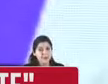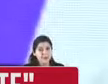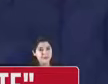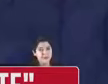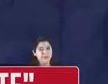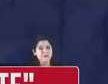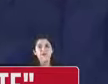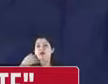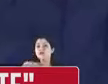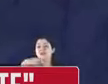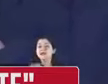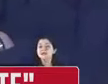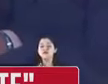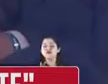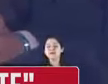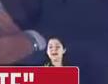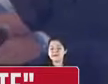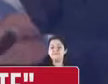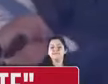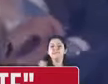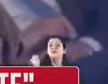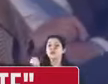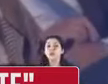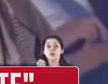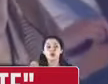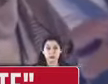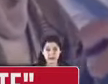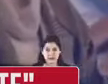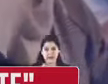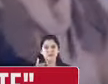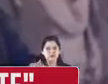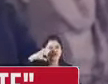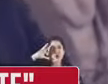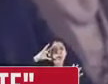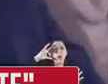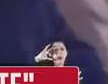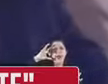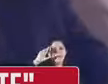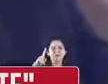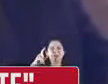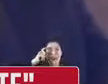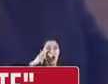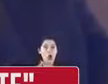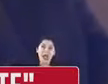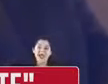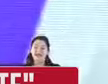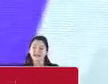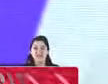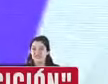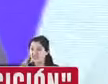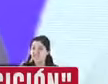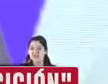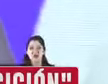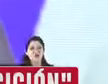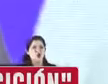tenemos que saber la importancia porque yo recién recordaba cuando el expresidente decía que éramos golpistas y que no